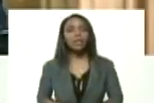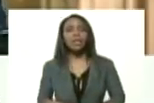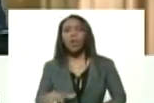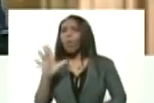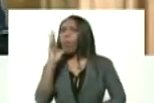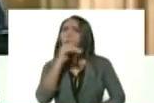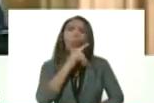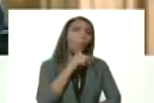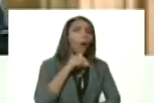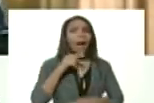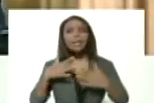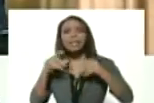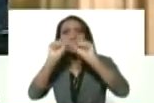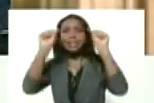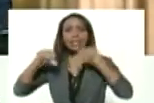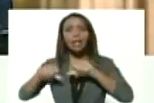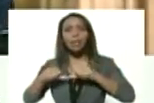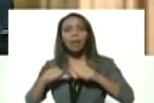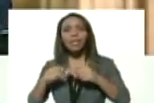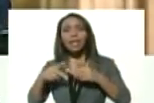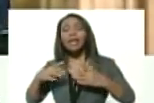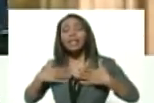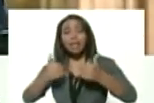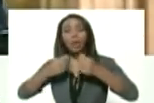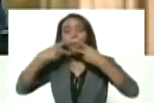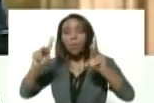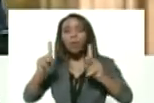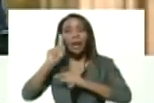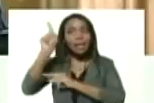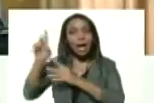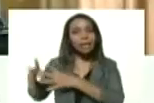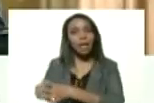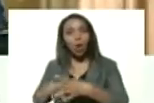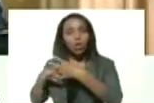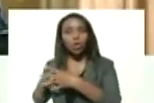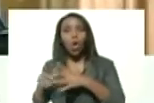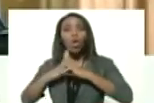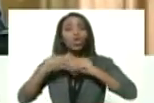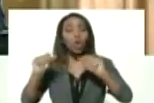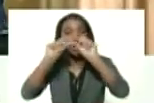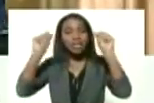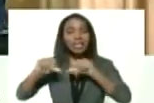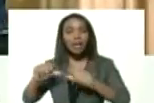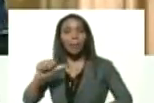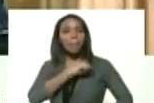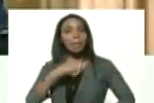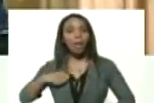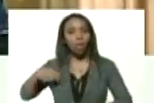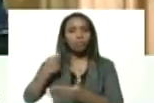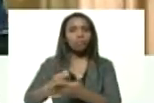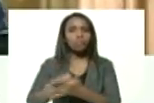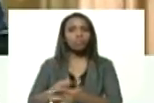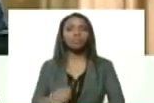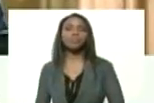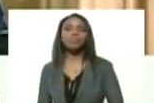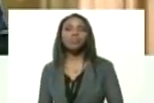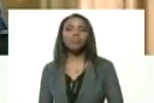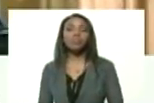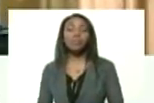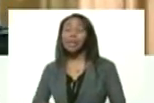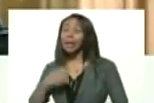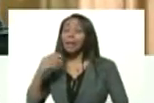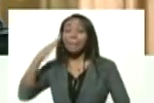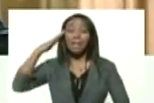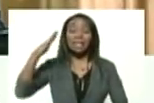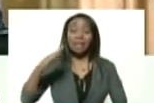sistema de salud público en los eeuu no hay sistema de salud público todo el sistema es privatizado ha militarizado